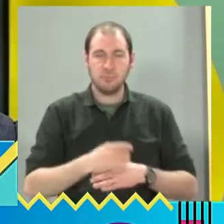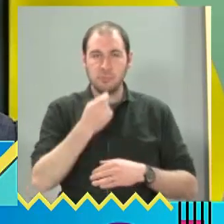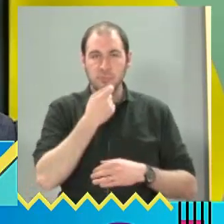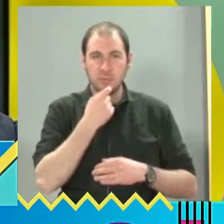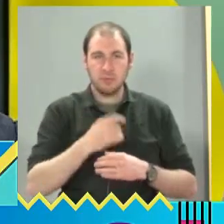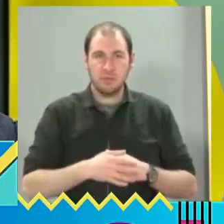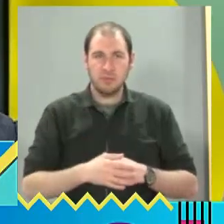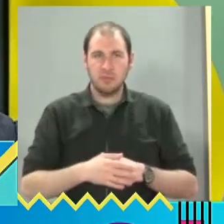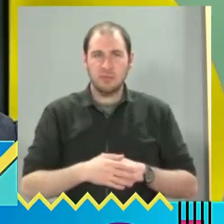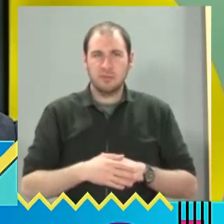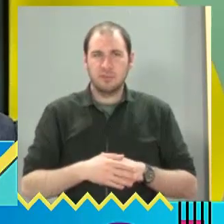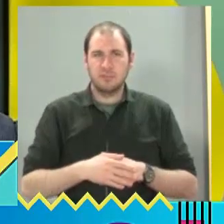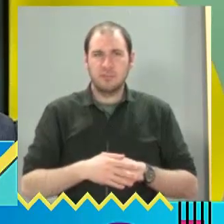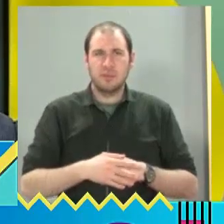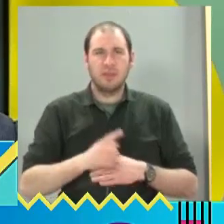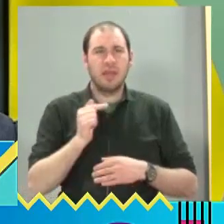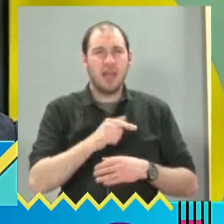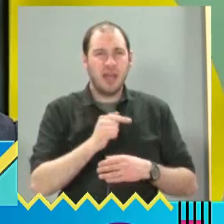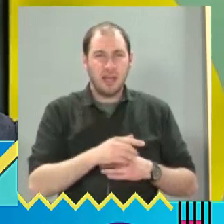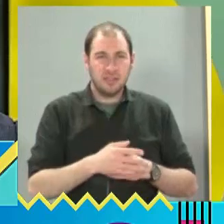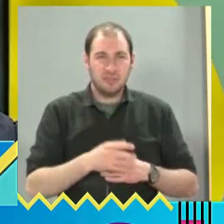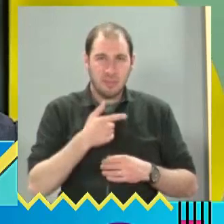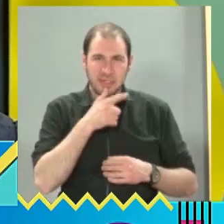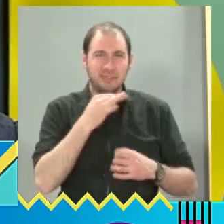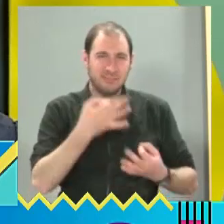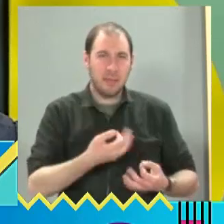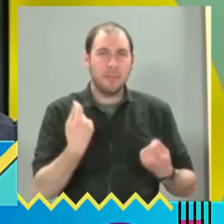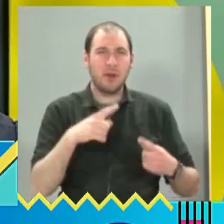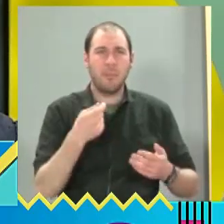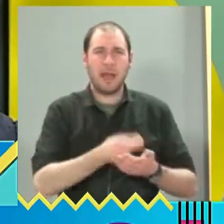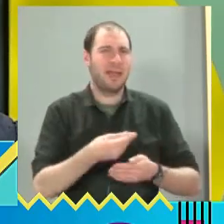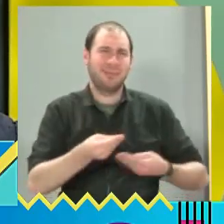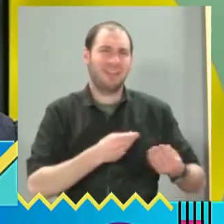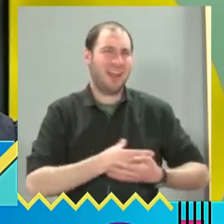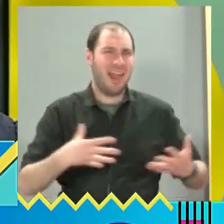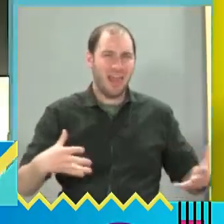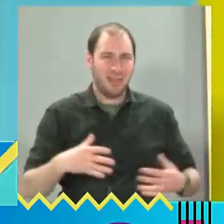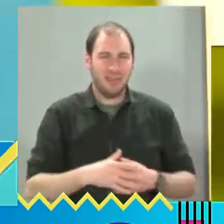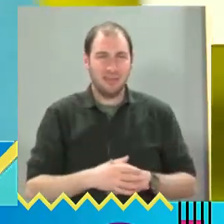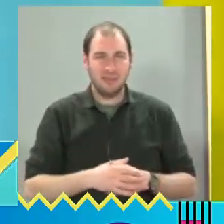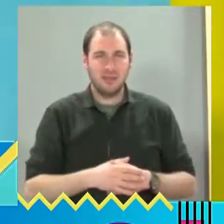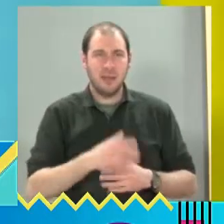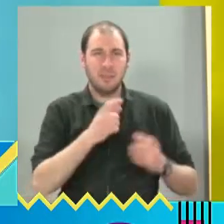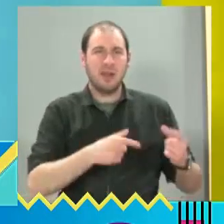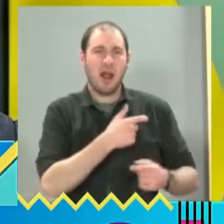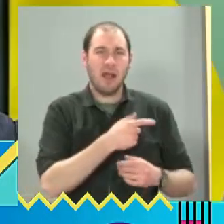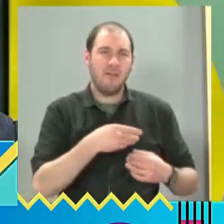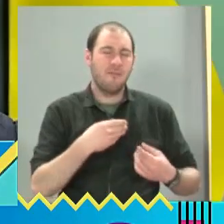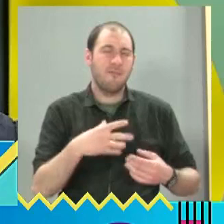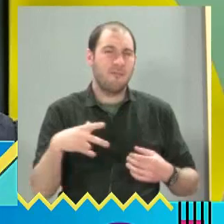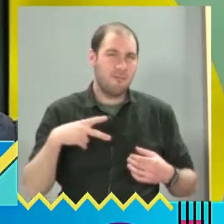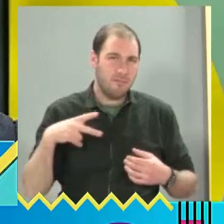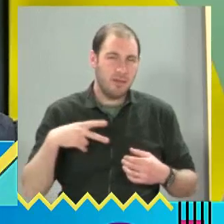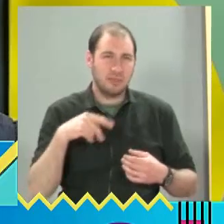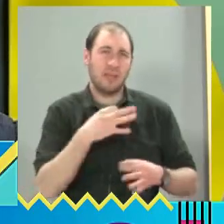ejemplo, y eso sé que andaba muy bien, pero lo pagaban las grandes empresas para ejecutivos. No hay algo... Eso debería